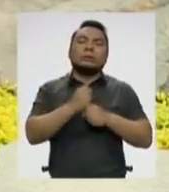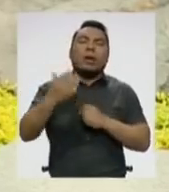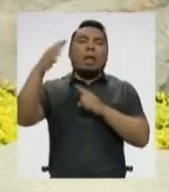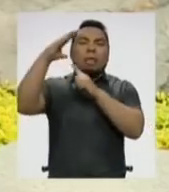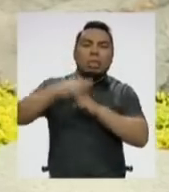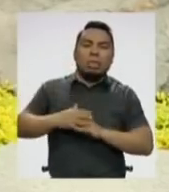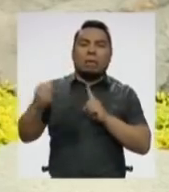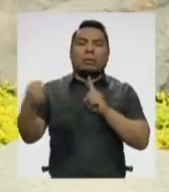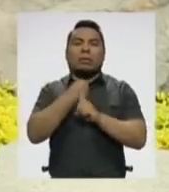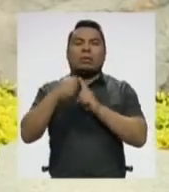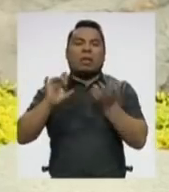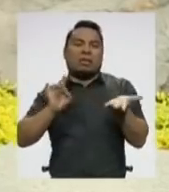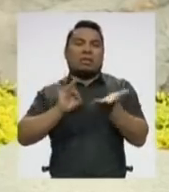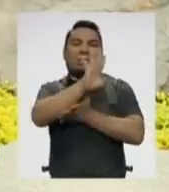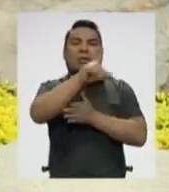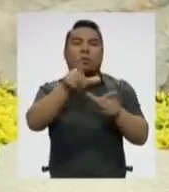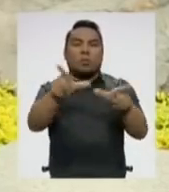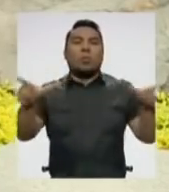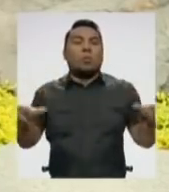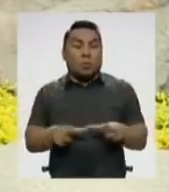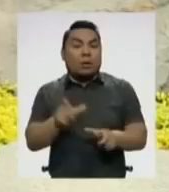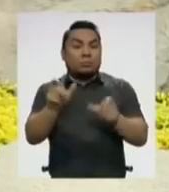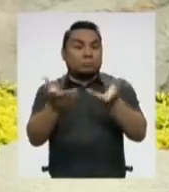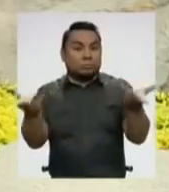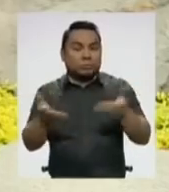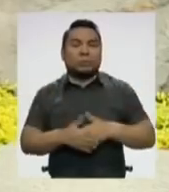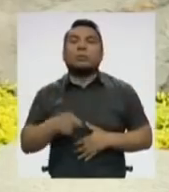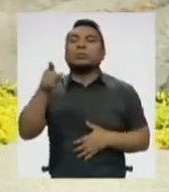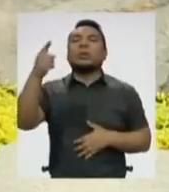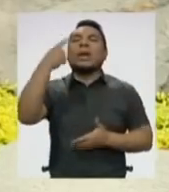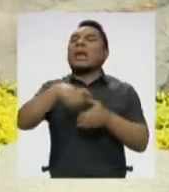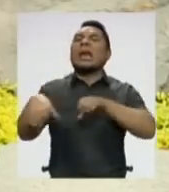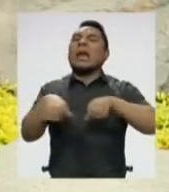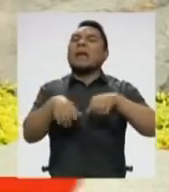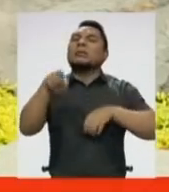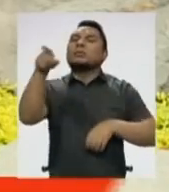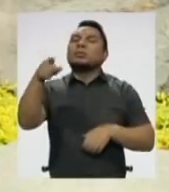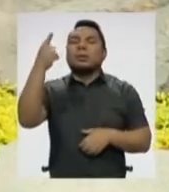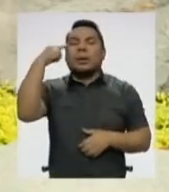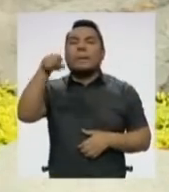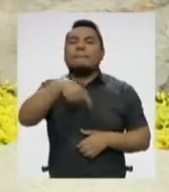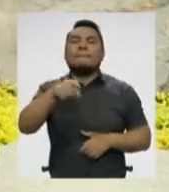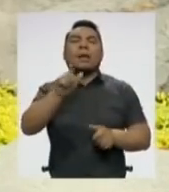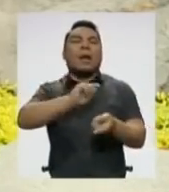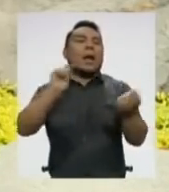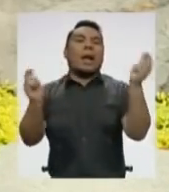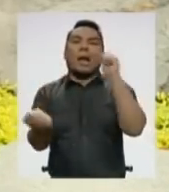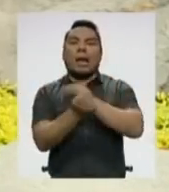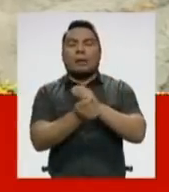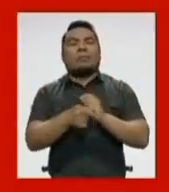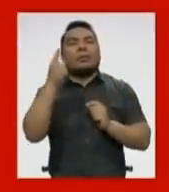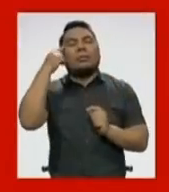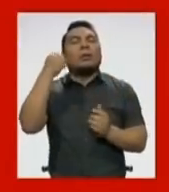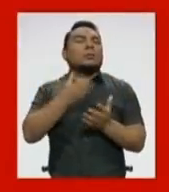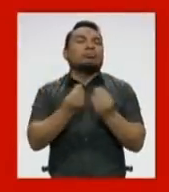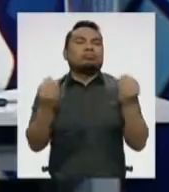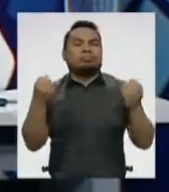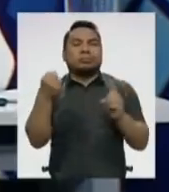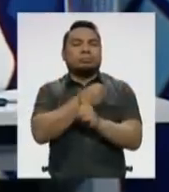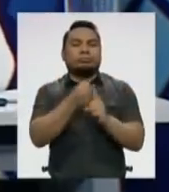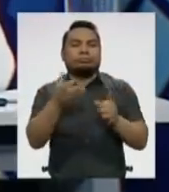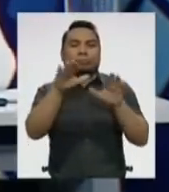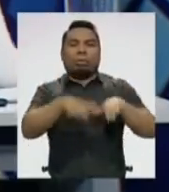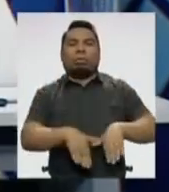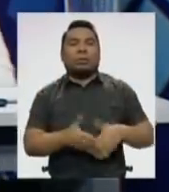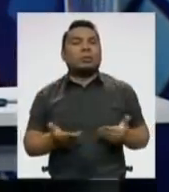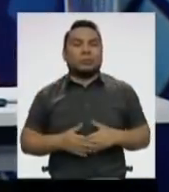de violencia o discriminación en espacios públicos. ¿Qué medida tomará su gestión para cambiar estas altas cifras de violencia?